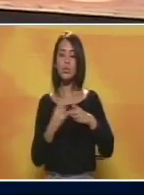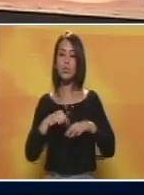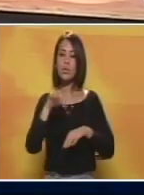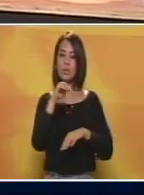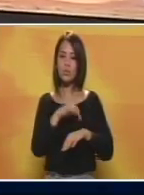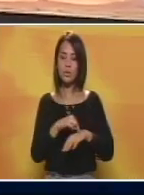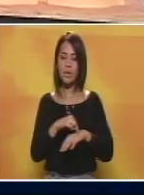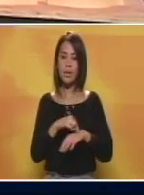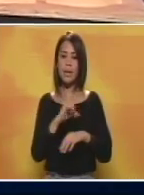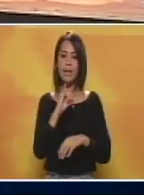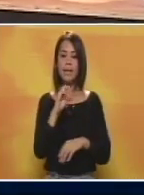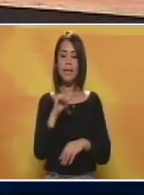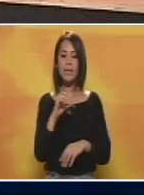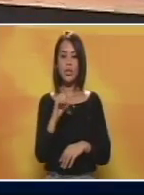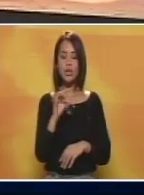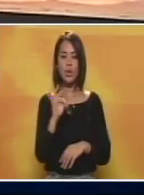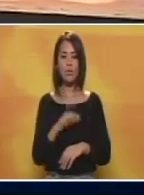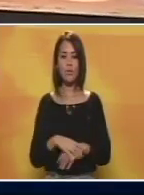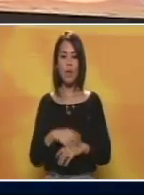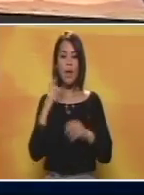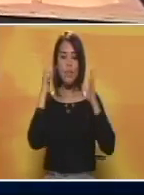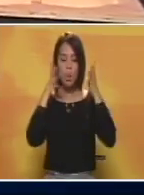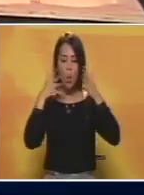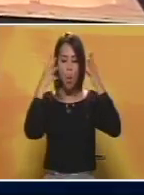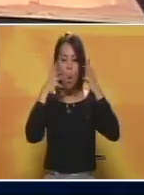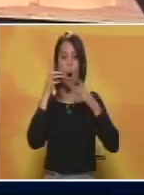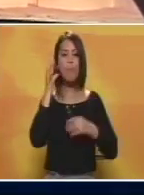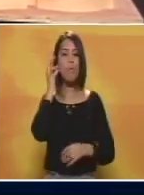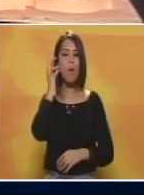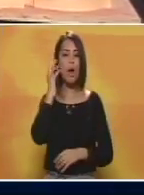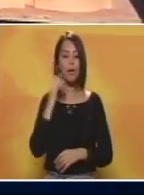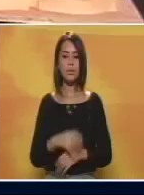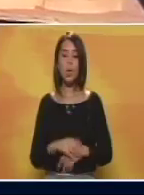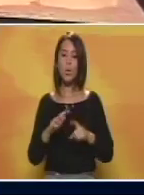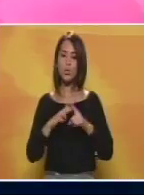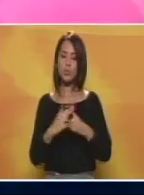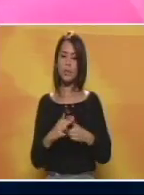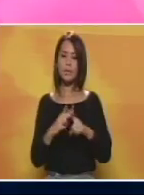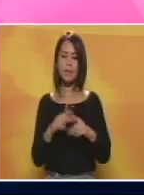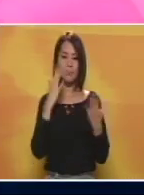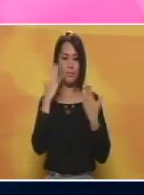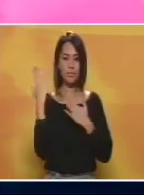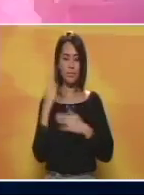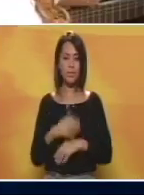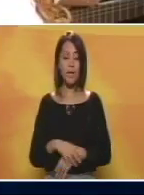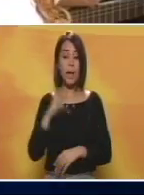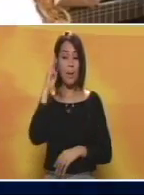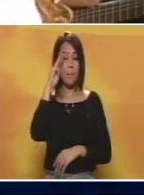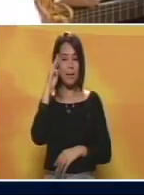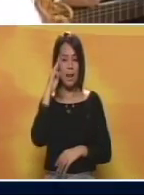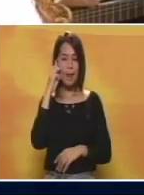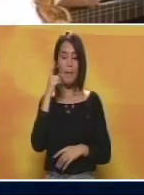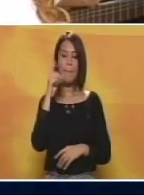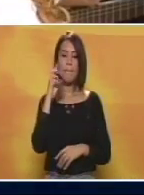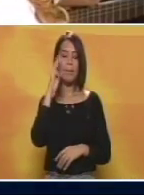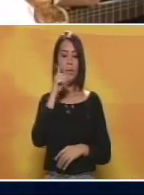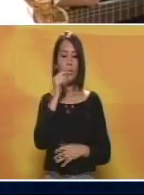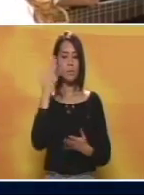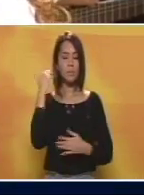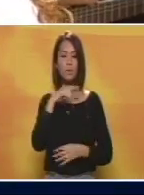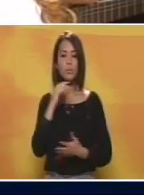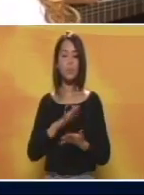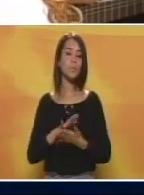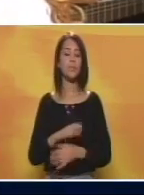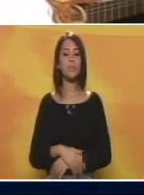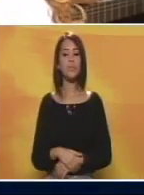este INOF, Instituto Nacional de Orientación Femenina, un taller de lutería en homenaje al maestro Abreu. Y dentro de las instalaciones